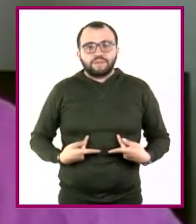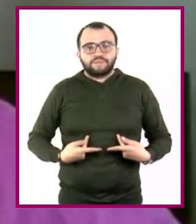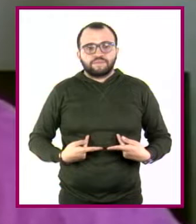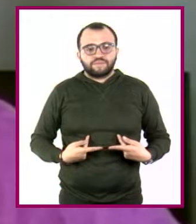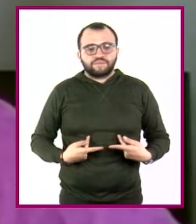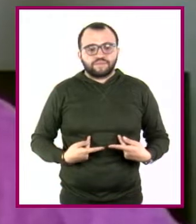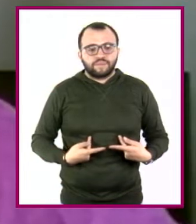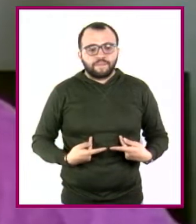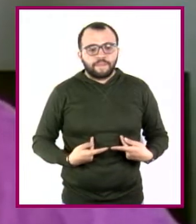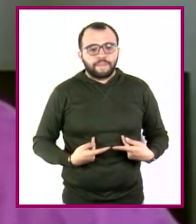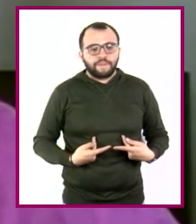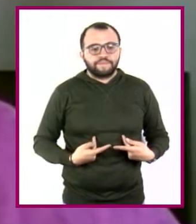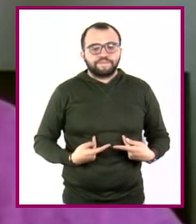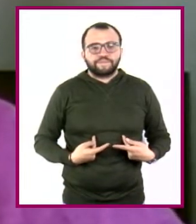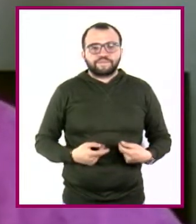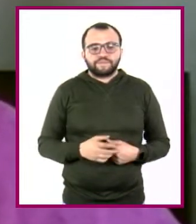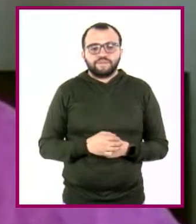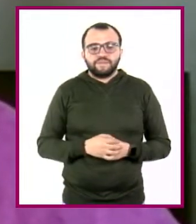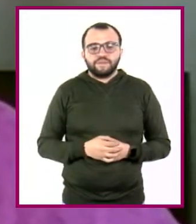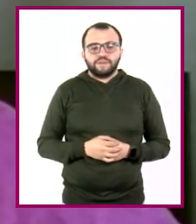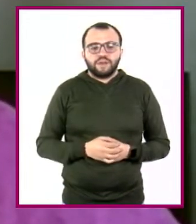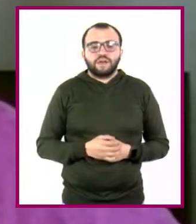mecanismo de